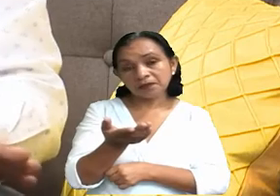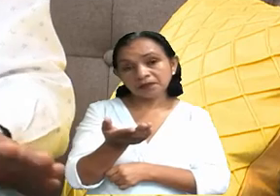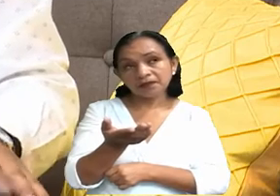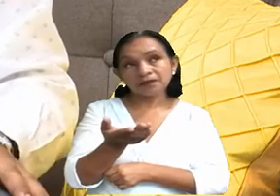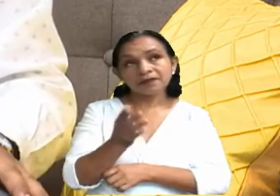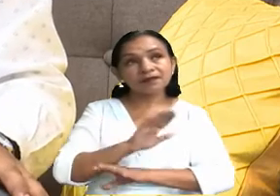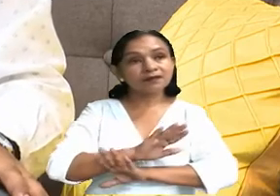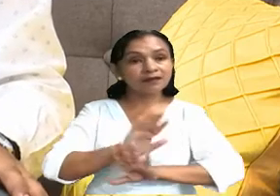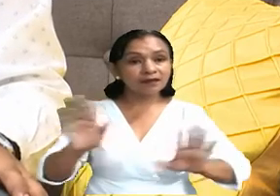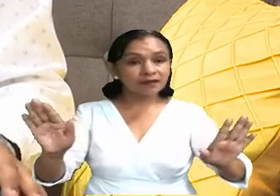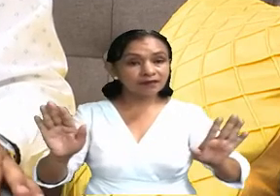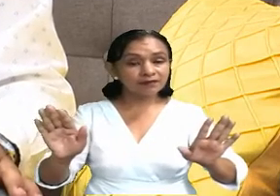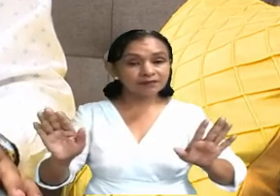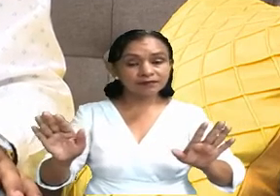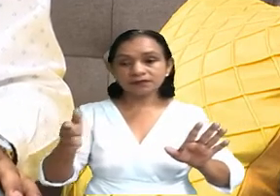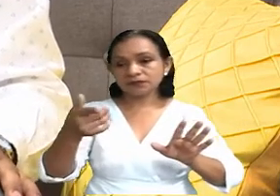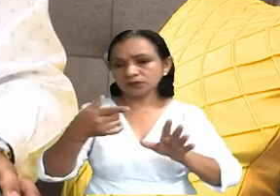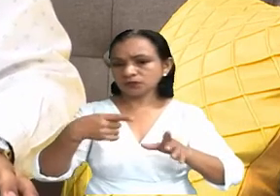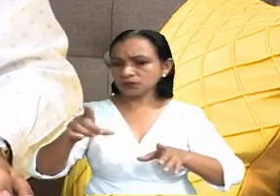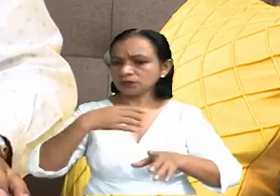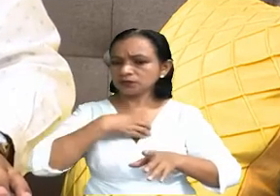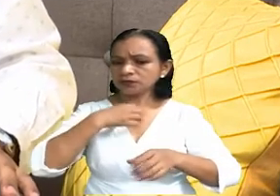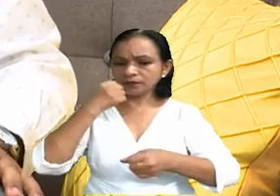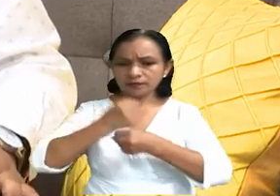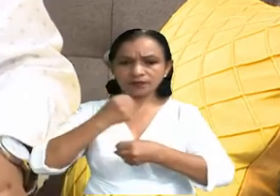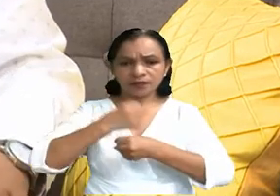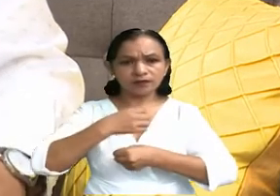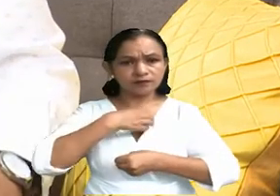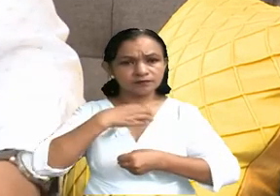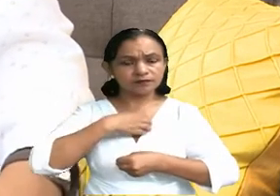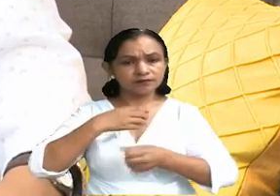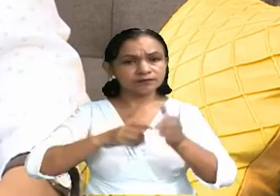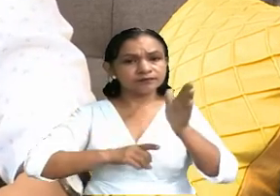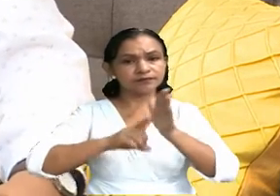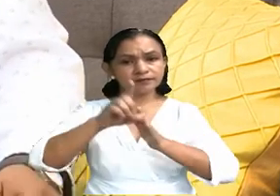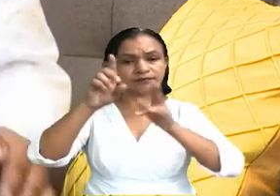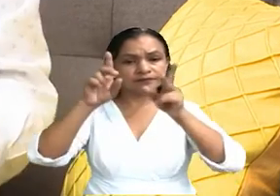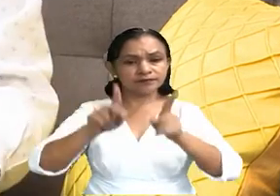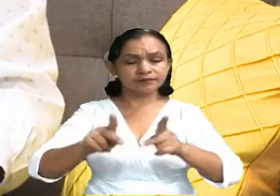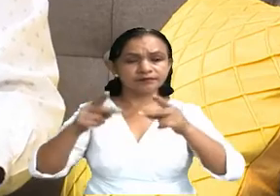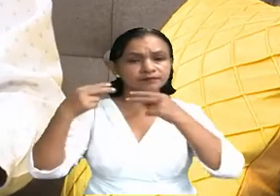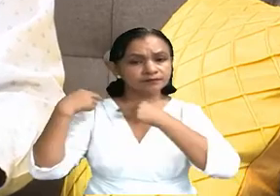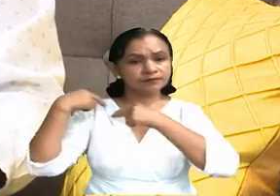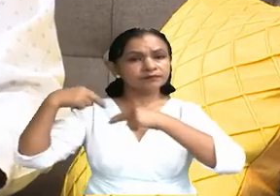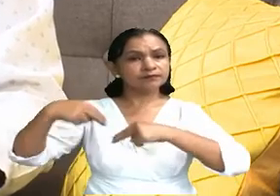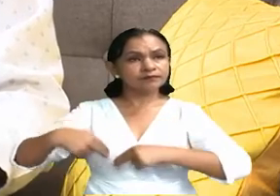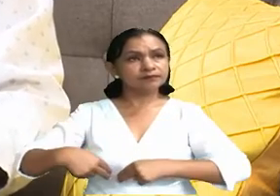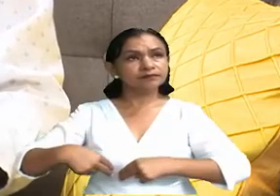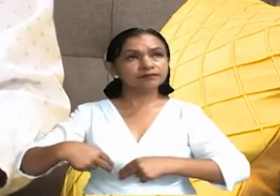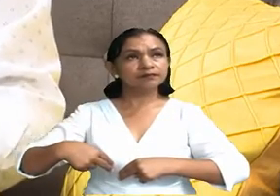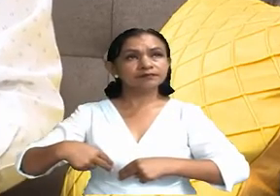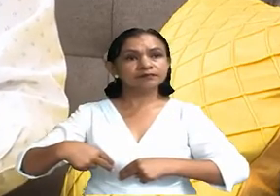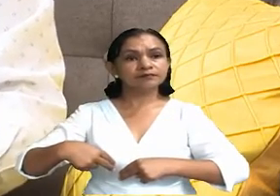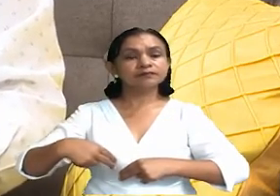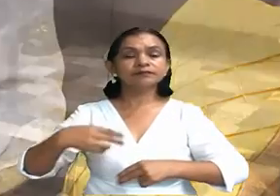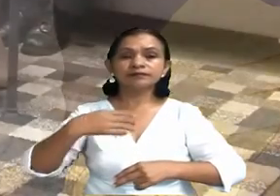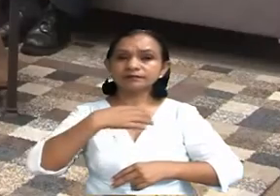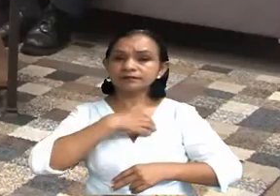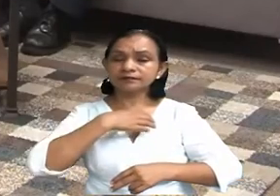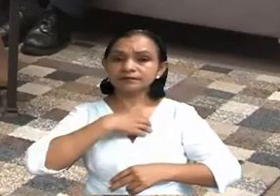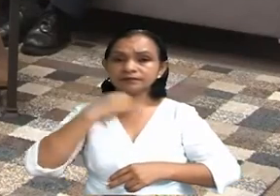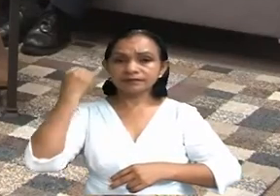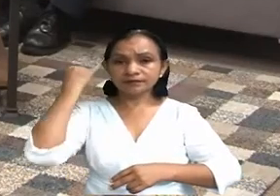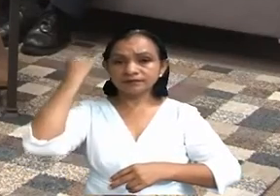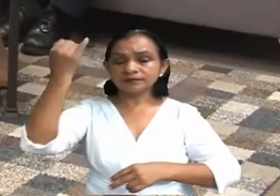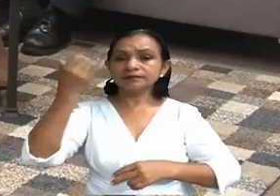les dieron espacios integrales para que pudiesen desarrollarse como seres humanos, ¿no? Dentro de esa lógica,